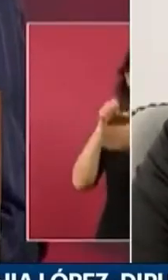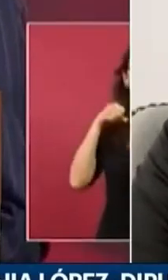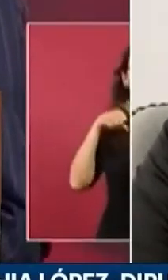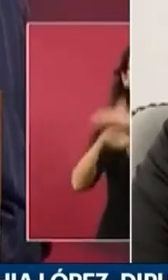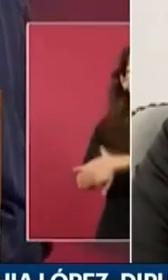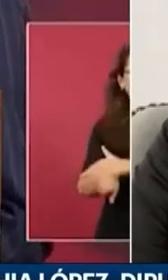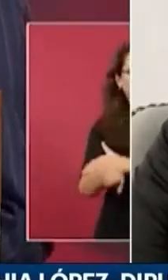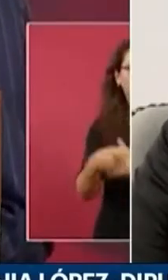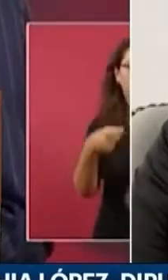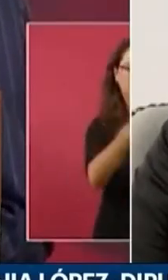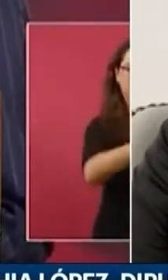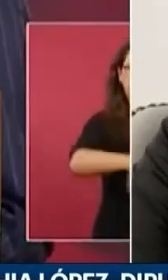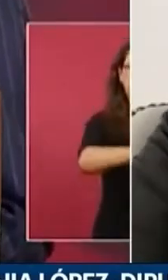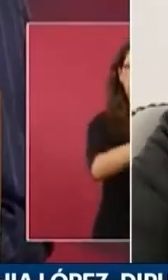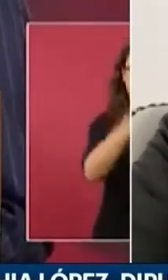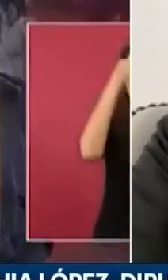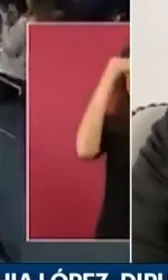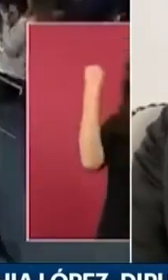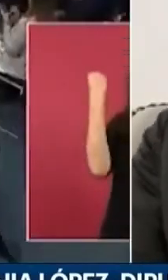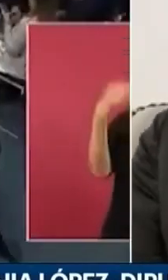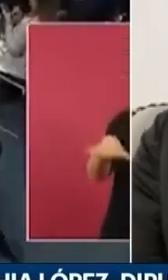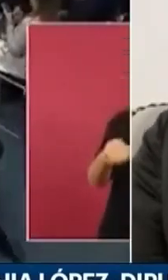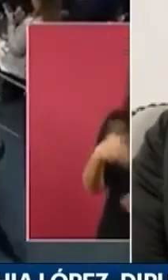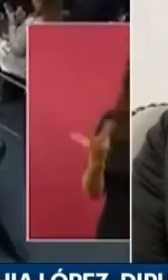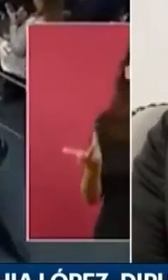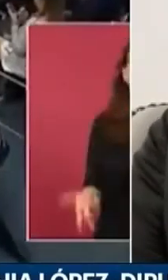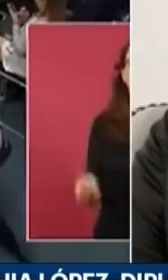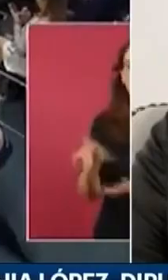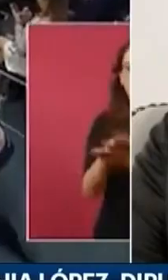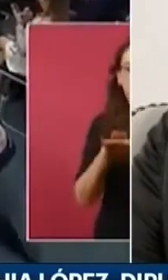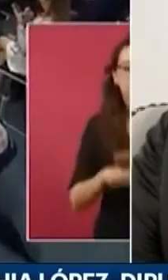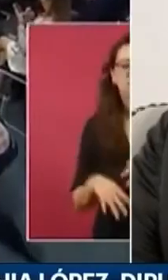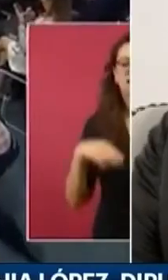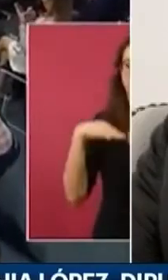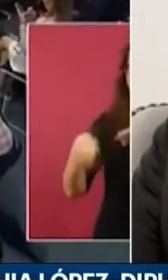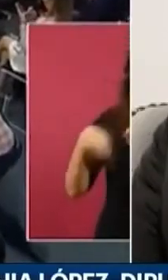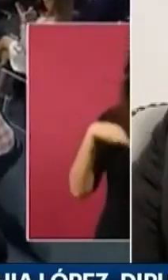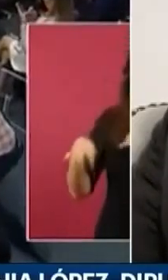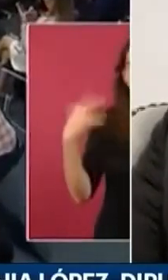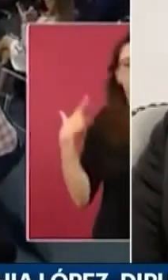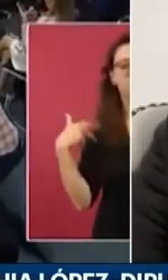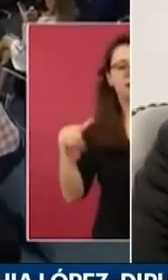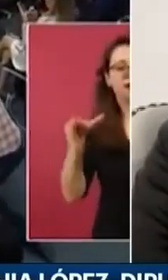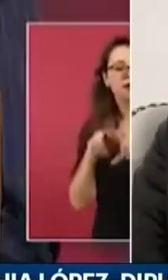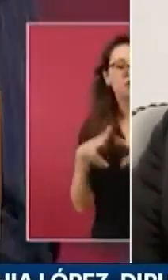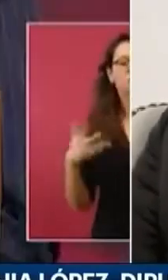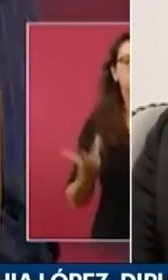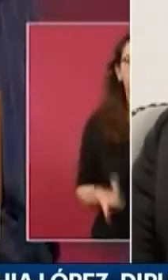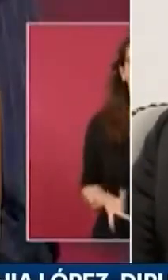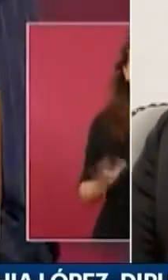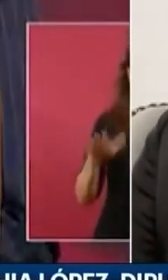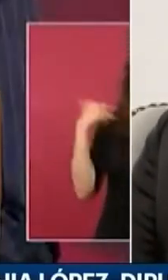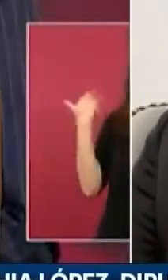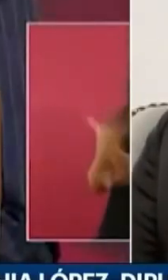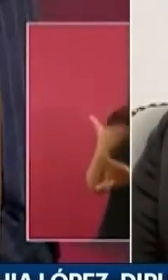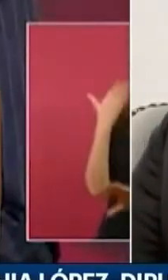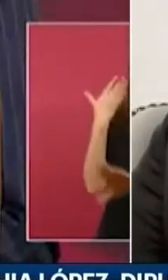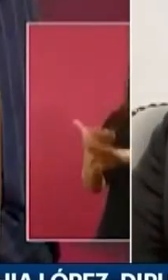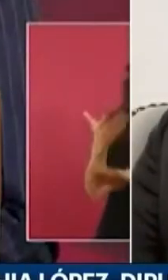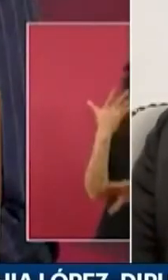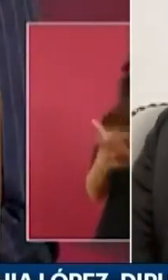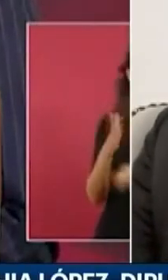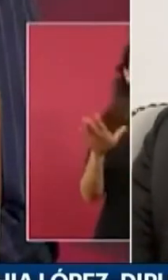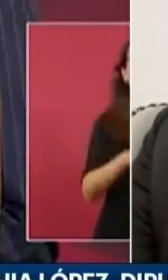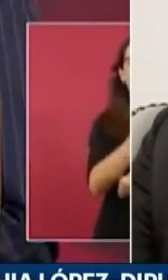puede materializar incluso en los indicadores comerciales de todos los países miembros. Entonces estamos hablando de un bloqueo importante. Le agradezco